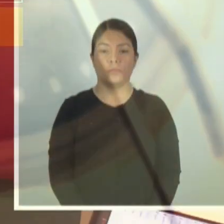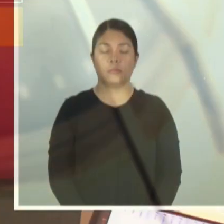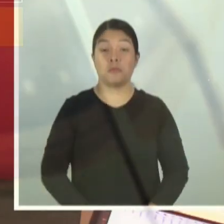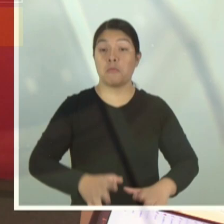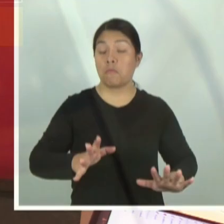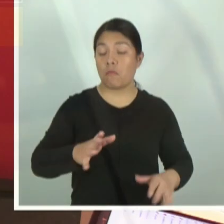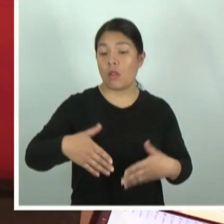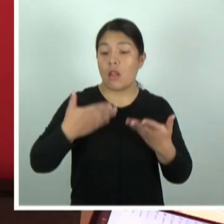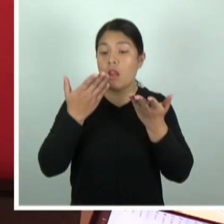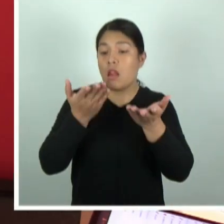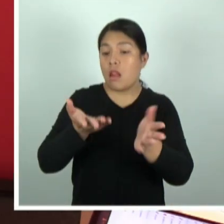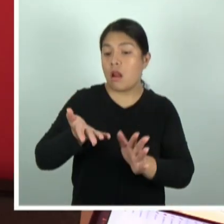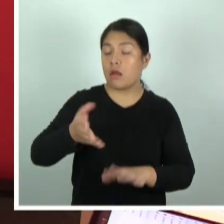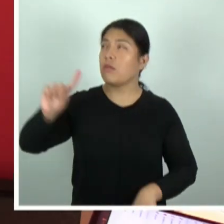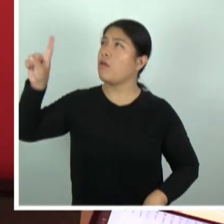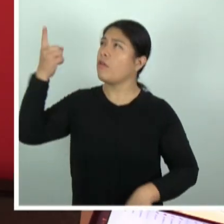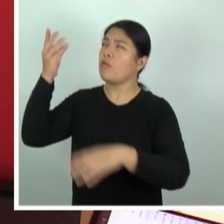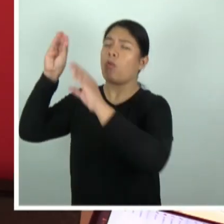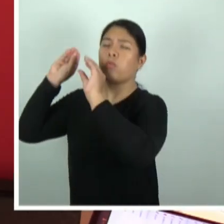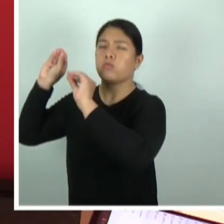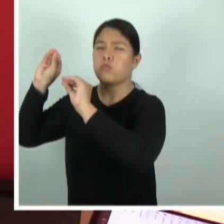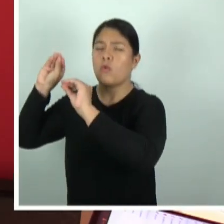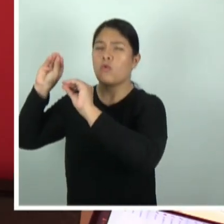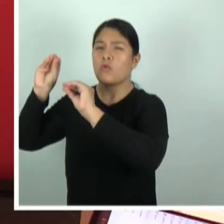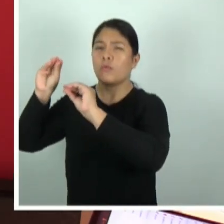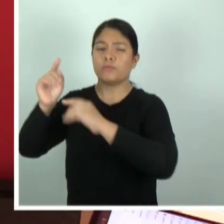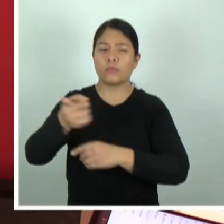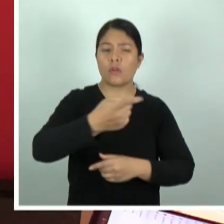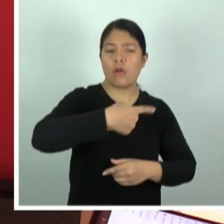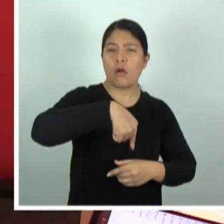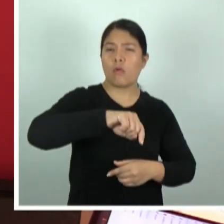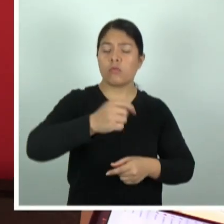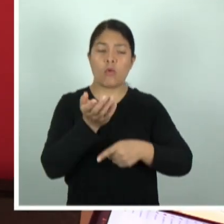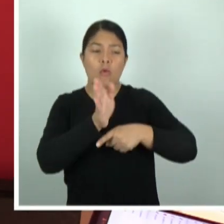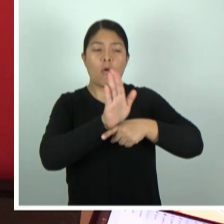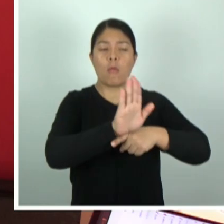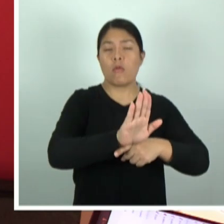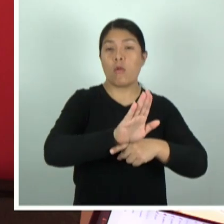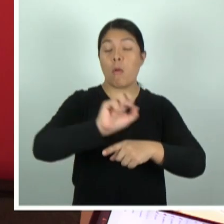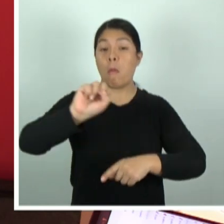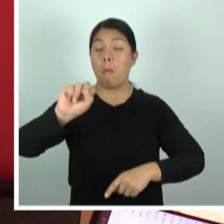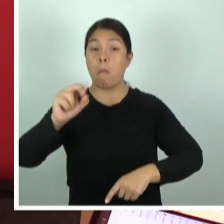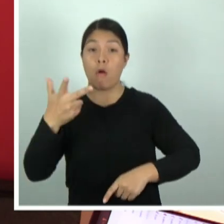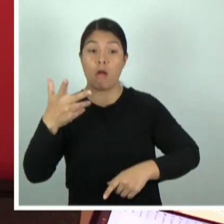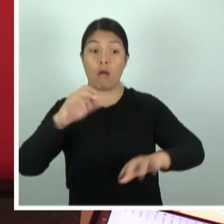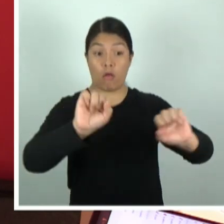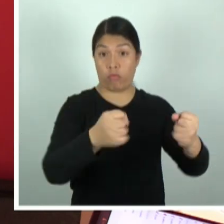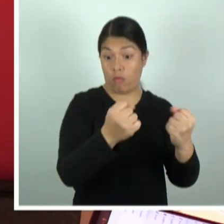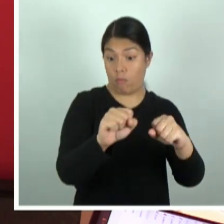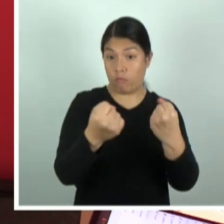Que la gracia de Dios se ha manifestado para salvación a todos los hombres,